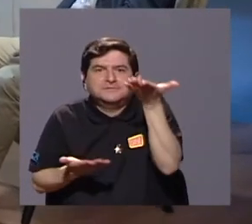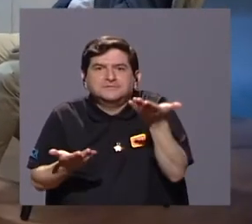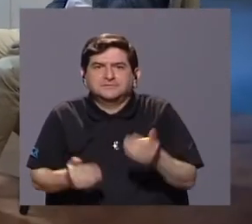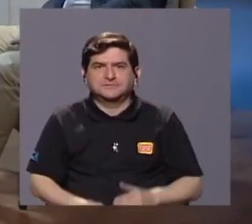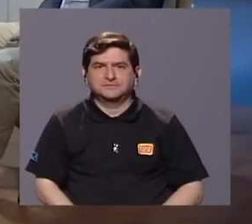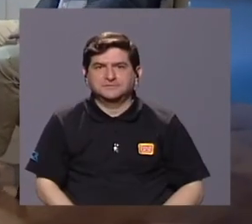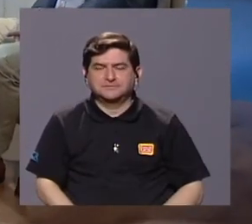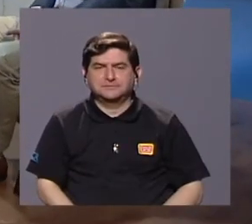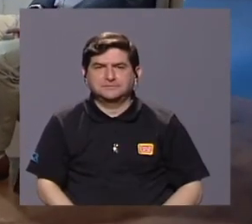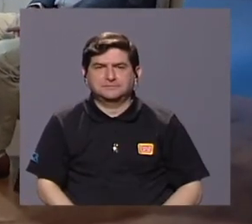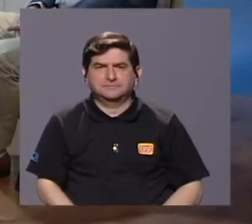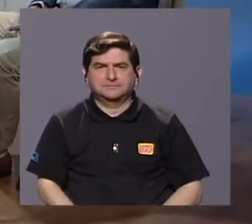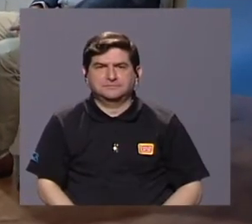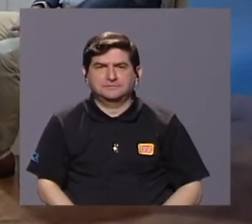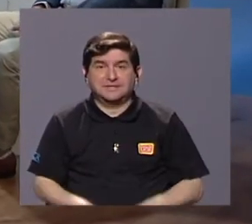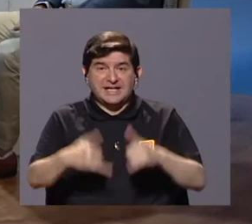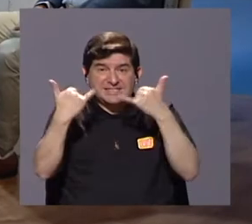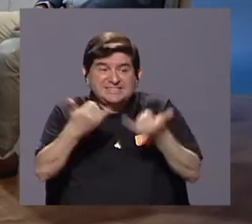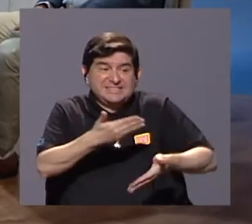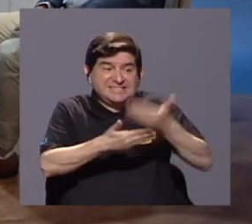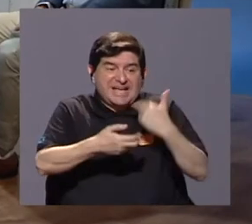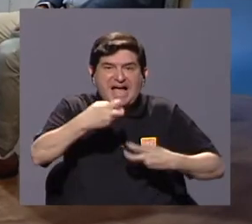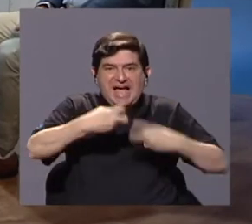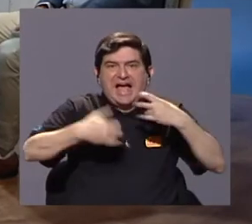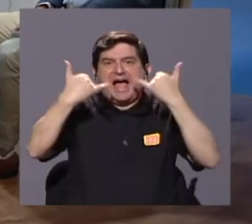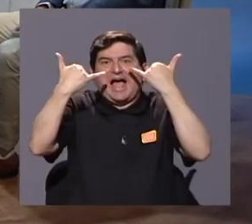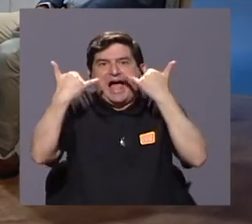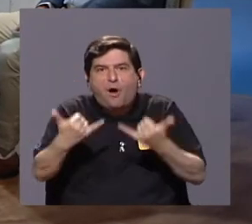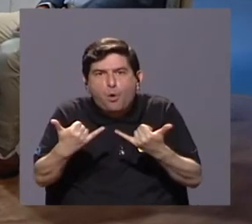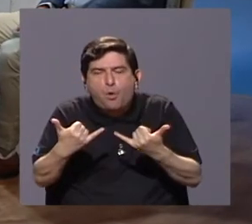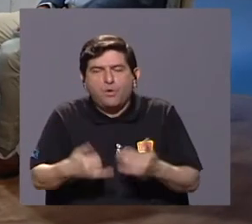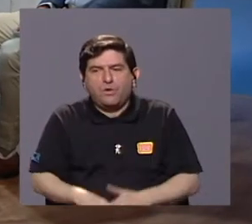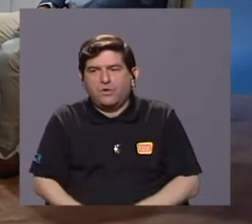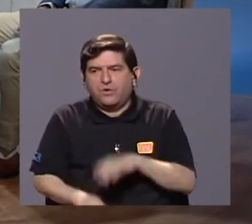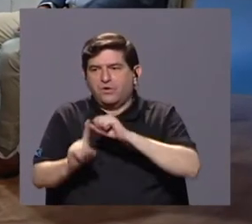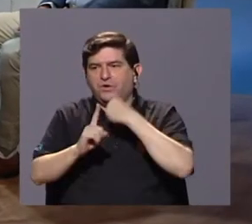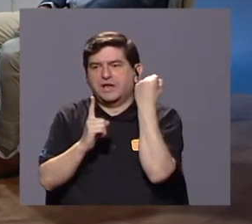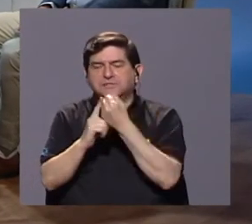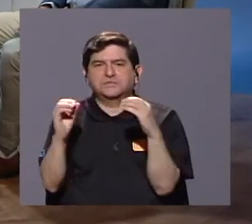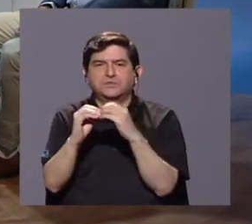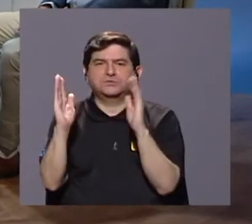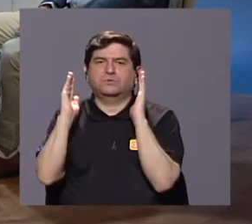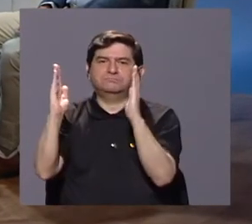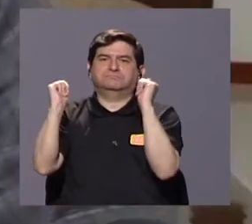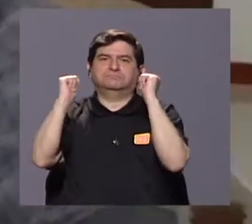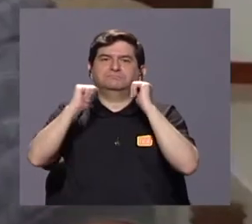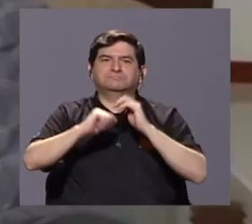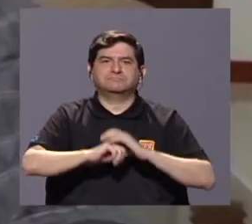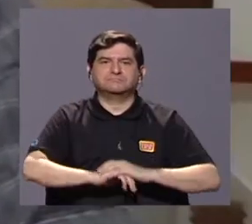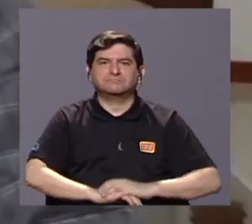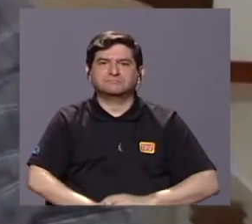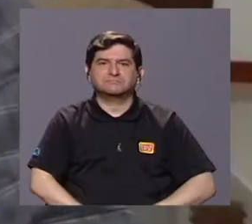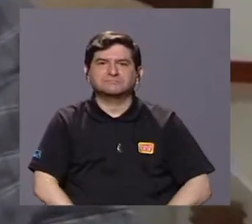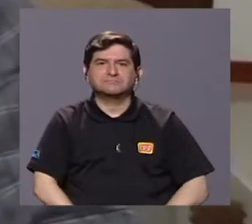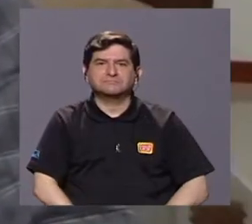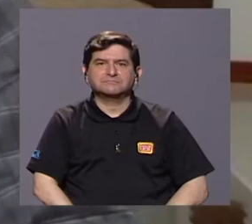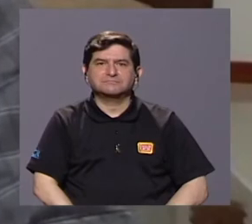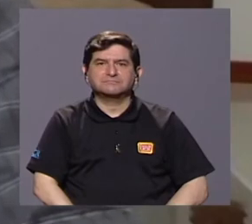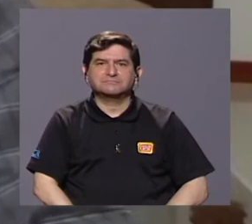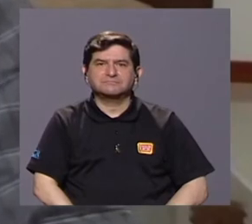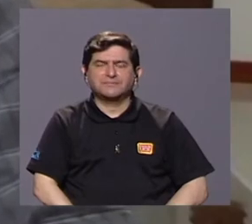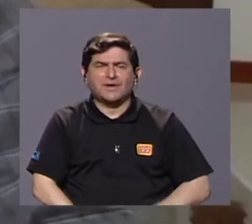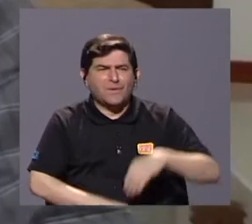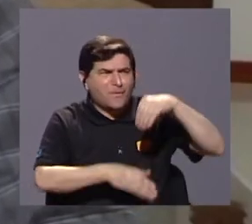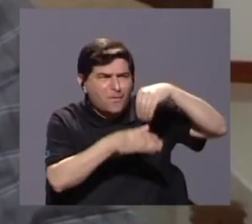que si ya eran un problema, ahora se convirtieron en un problema más grande. Entonces, se